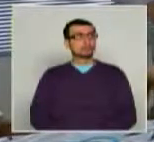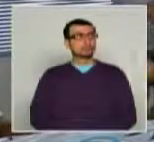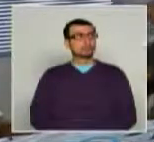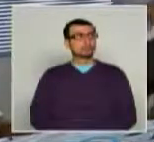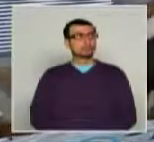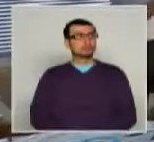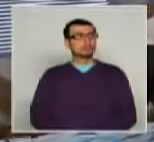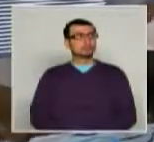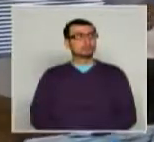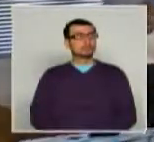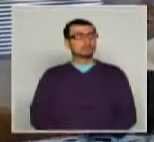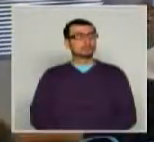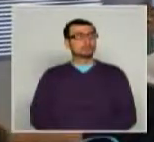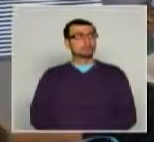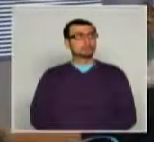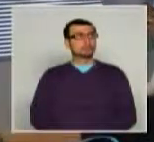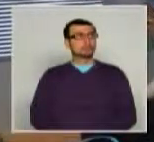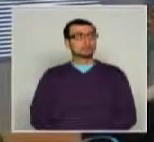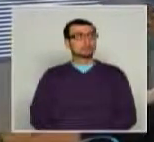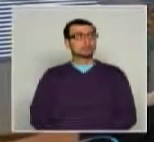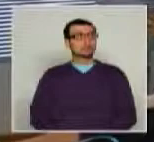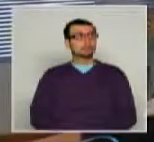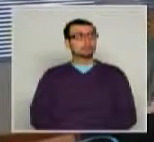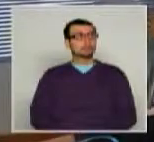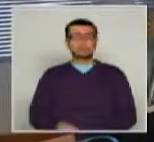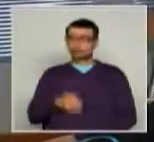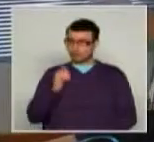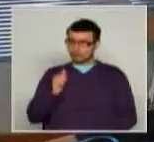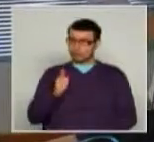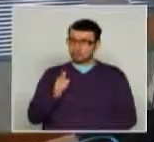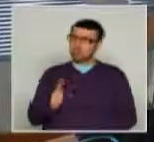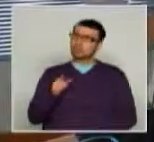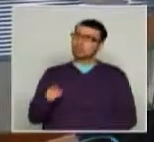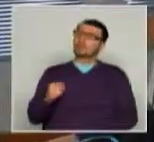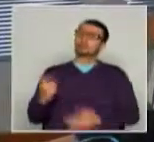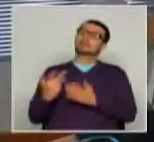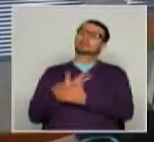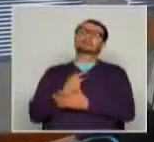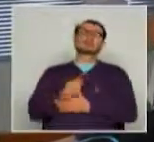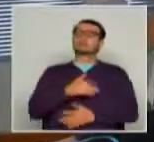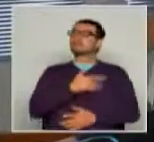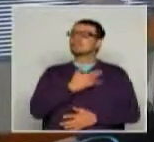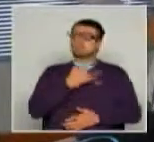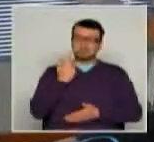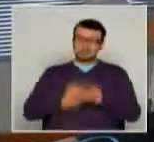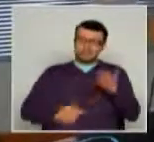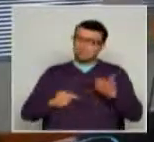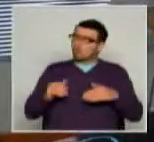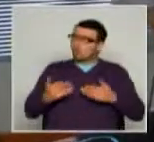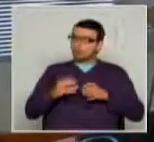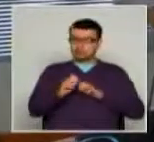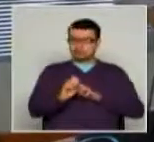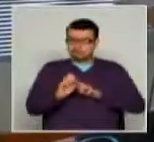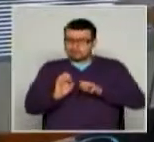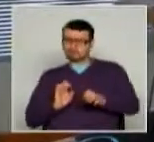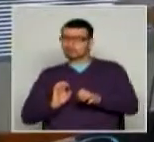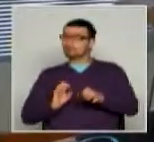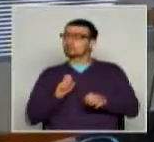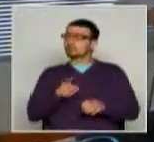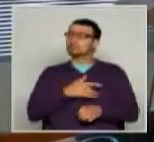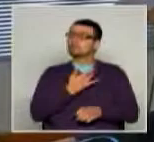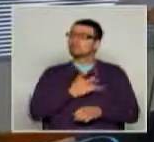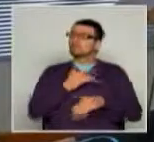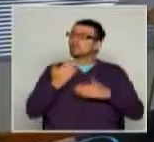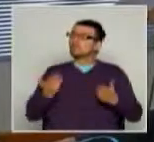Muy bien. Vamos a permitir que sea el mismo José el que nos cuente qué sintió en ese momento del ajuste, cómo sintió